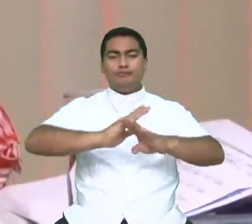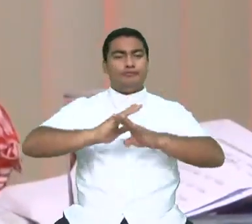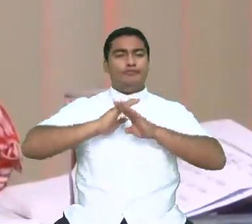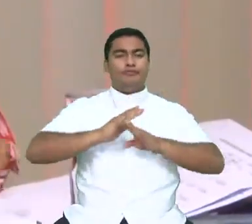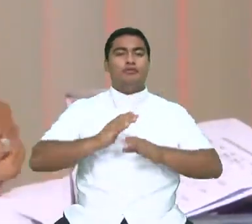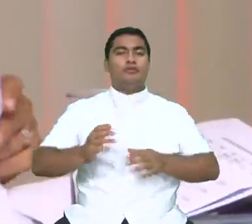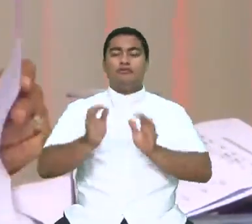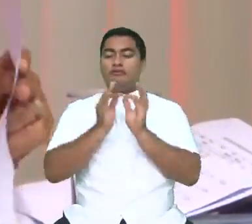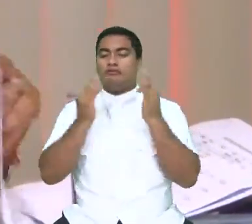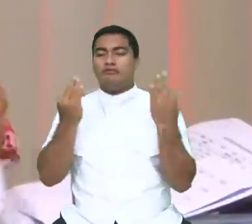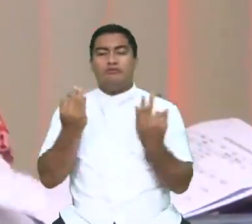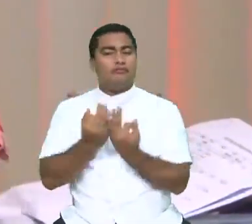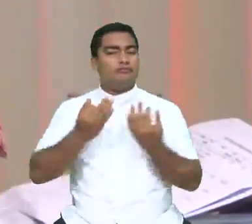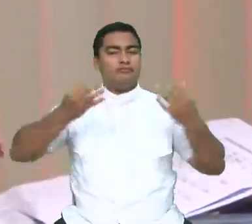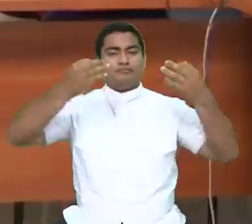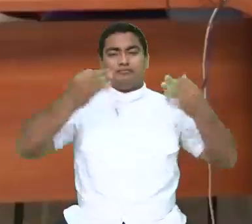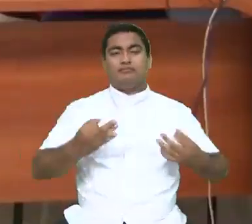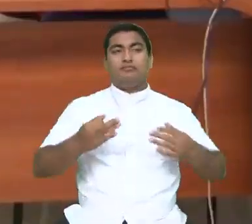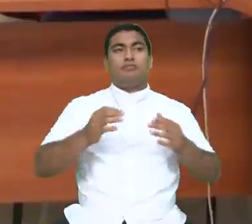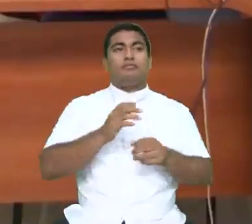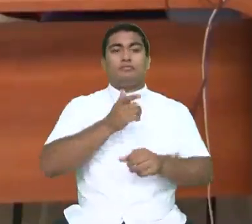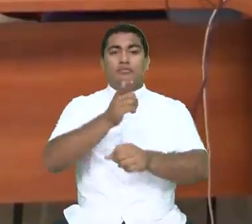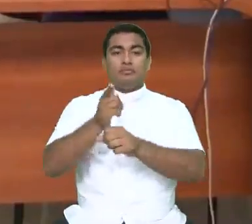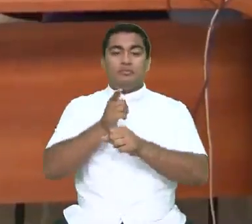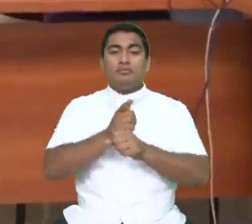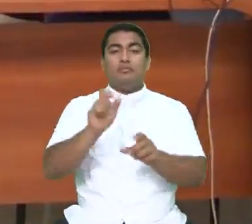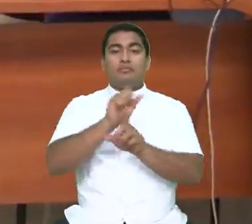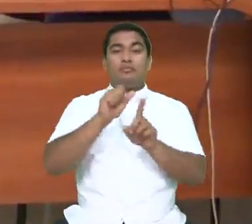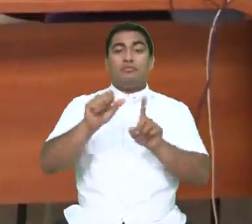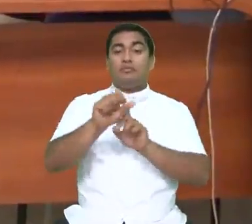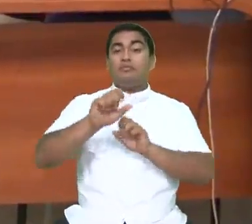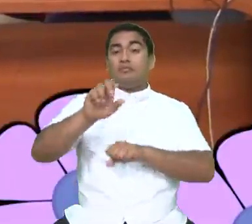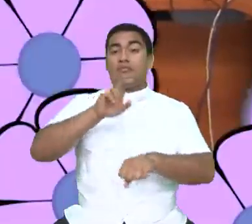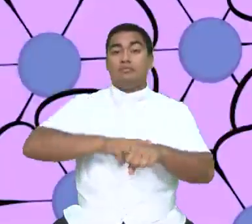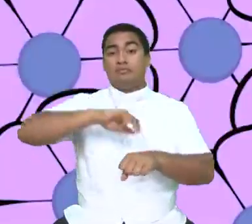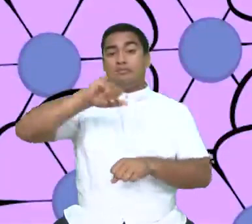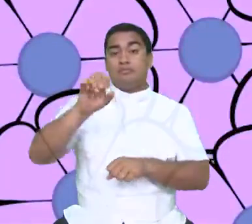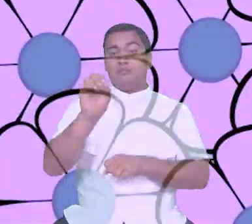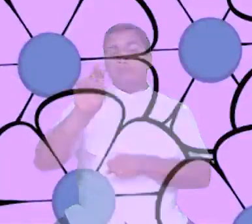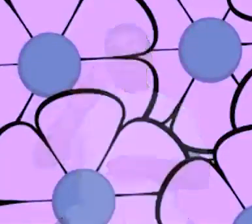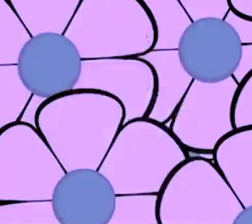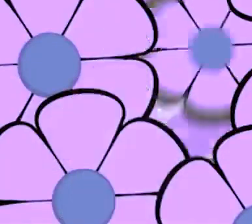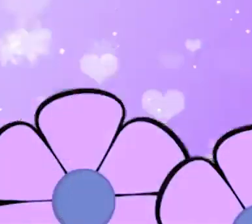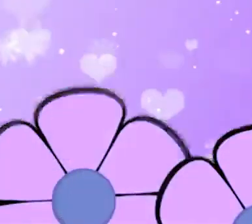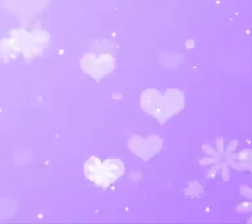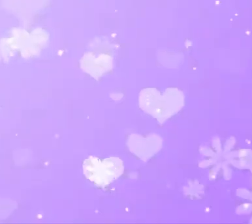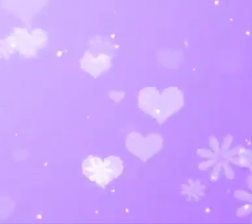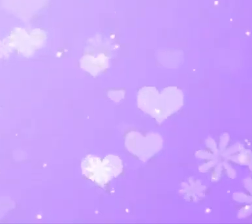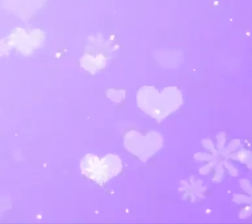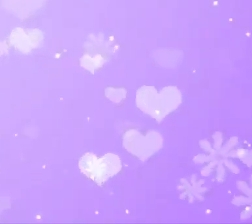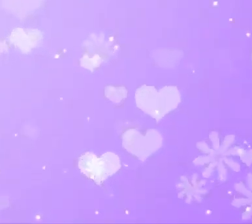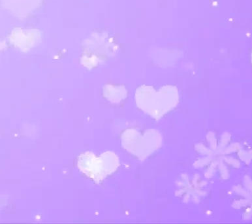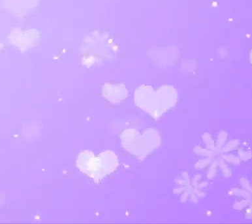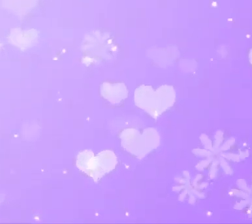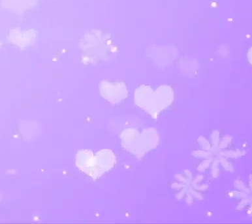de sus familias. Para el canal parlamentario les informó Jonathan Castro.